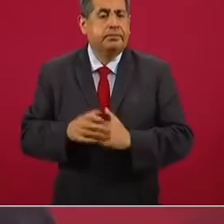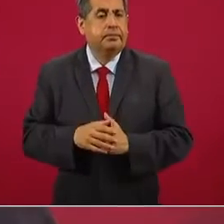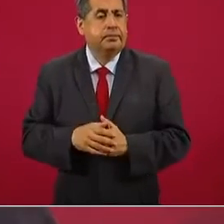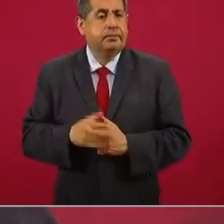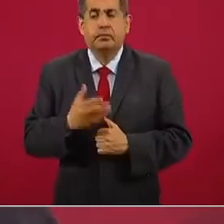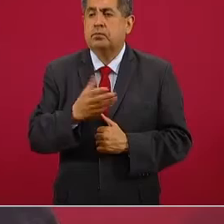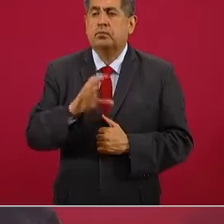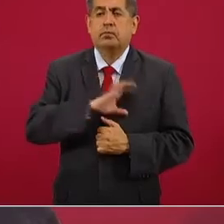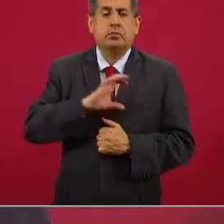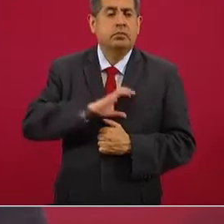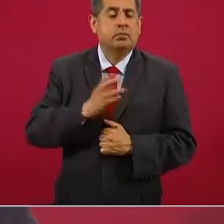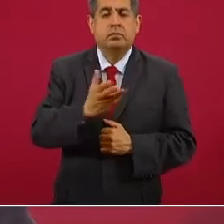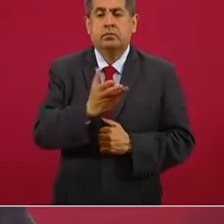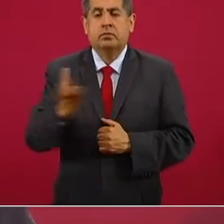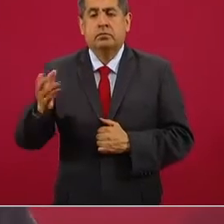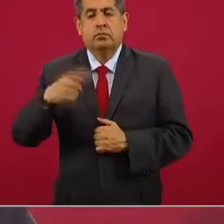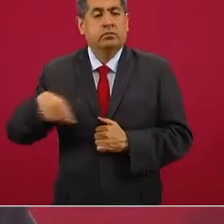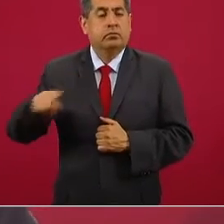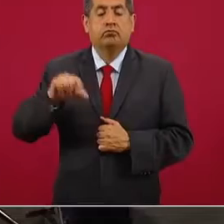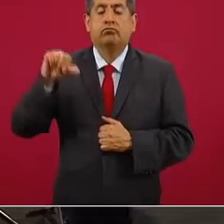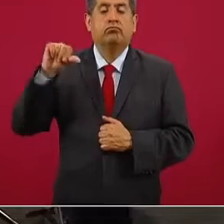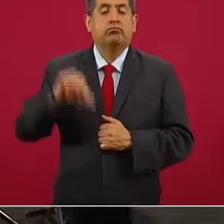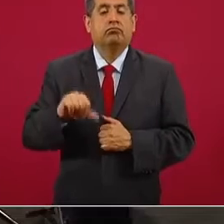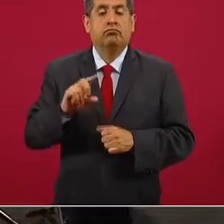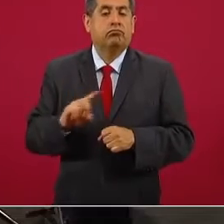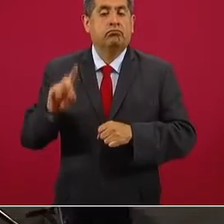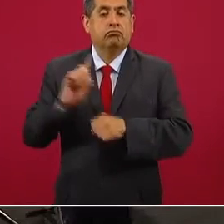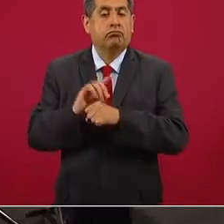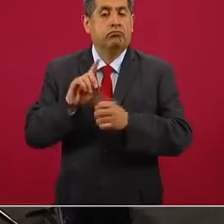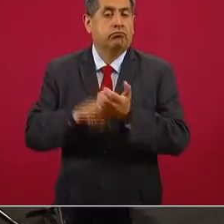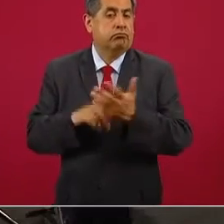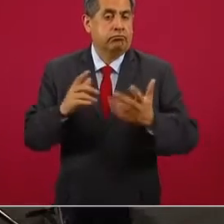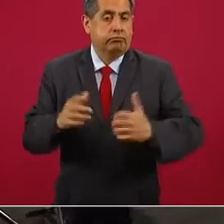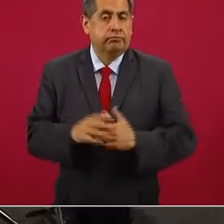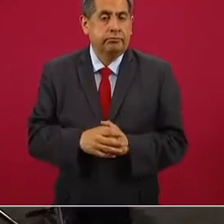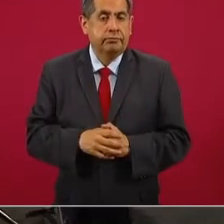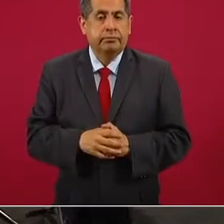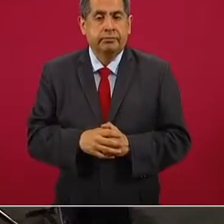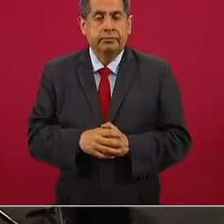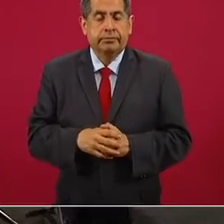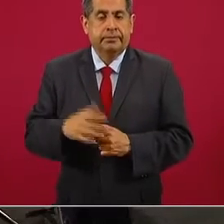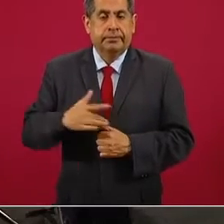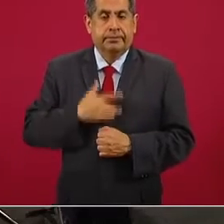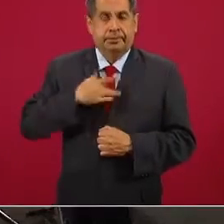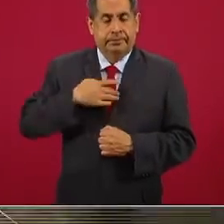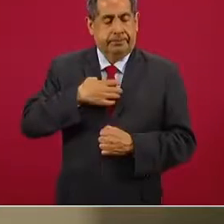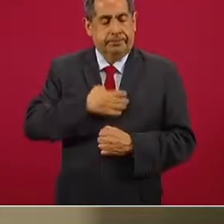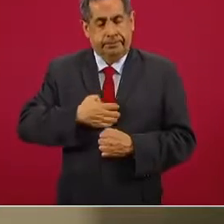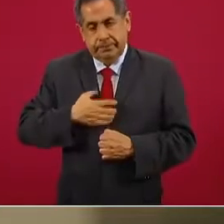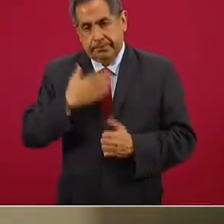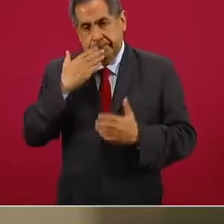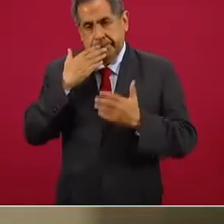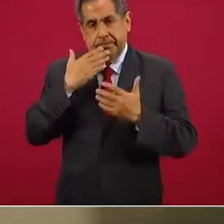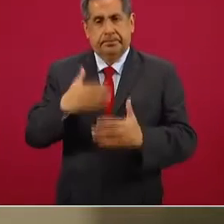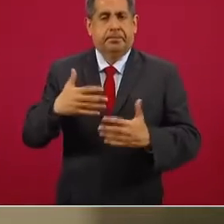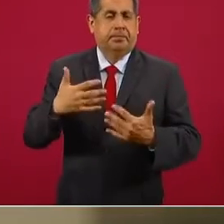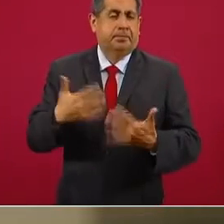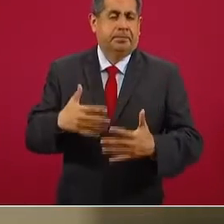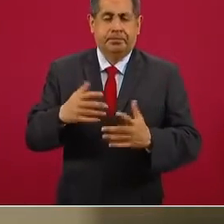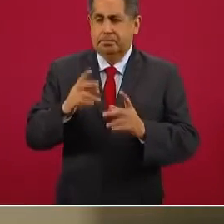Estimados colegas, hoy, desde nuestro día, me congratulo con nuestra digna